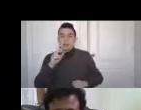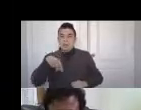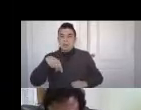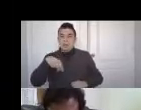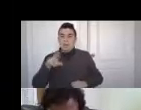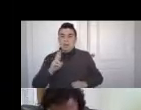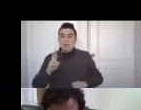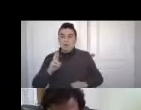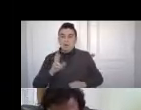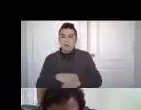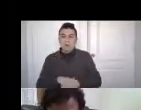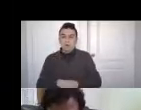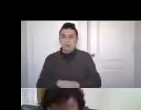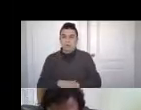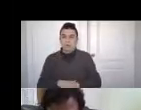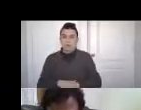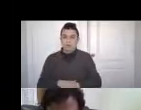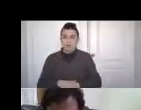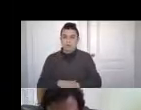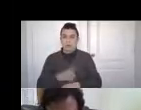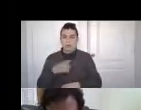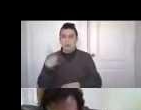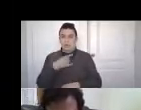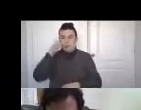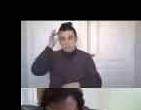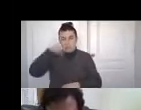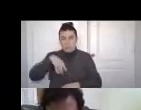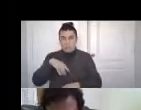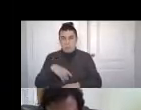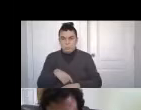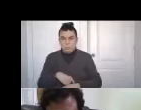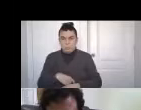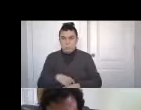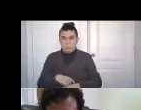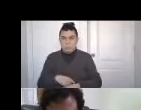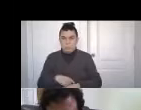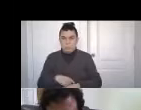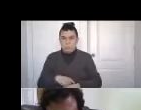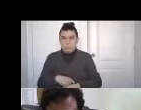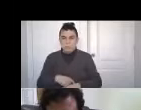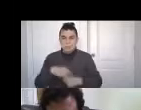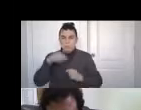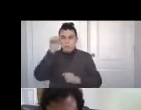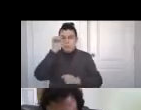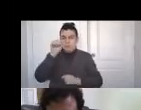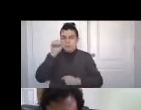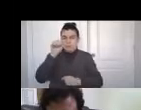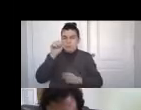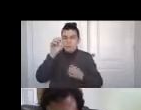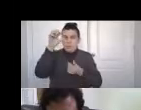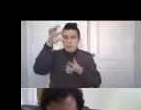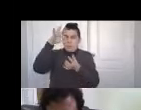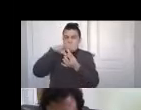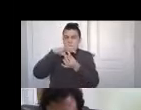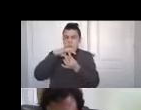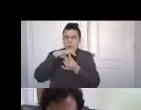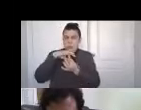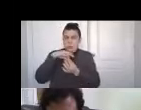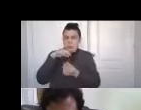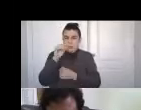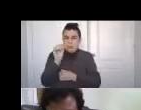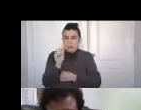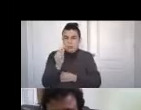sabíamos, que yo les mostré en la diapositiva anterior, era que estaba muy cercano a este que está acá, y que su intermediario era el que está